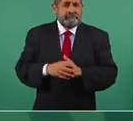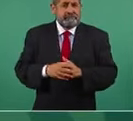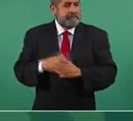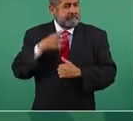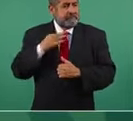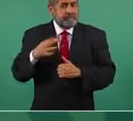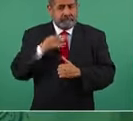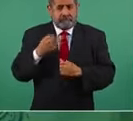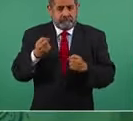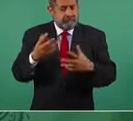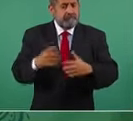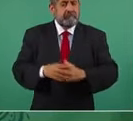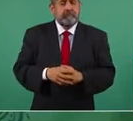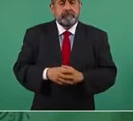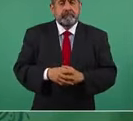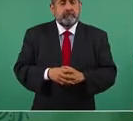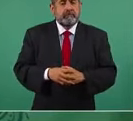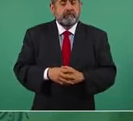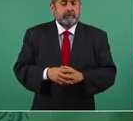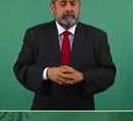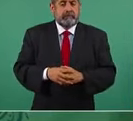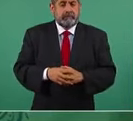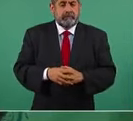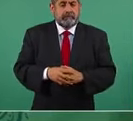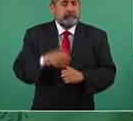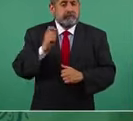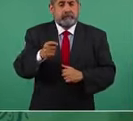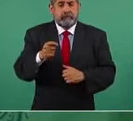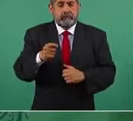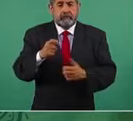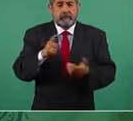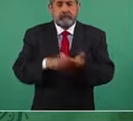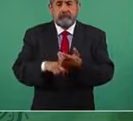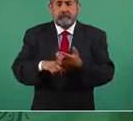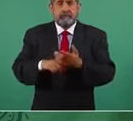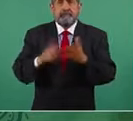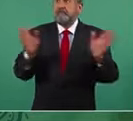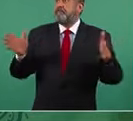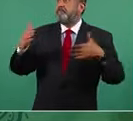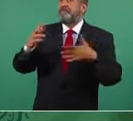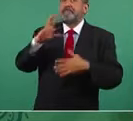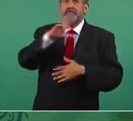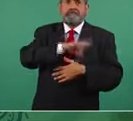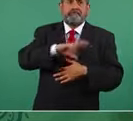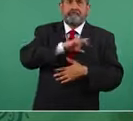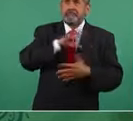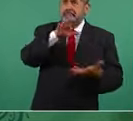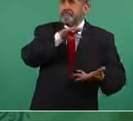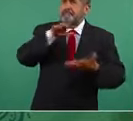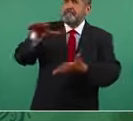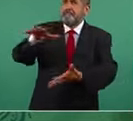muchas telas, y se rentan bodegas pero